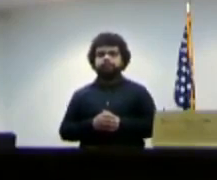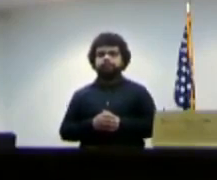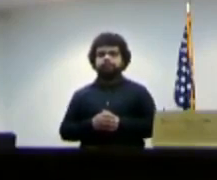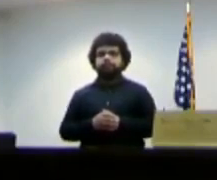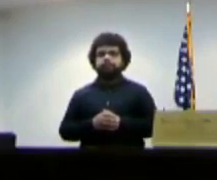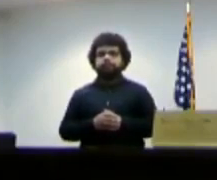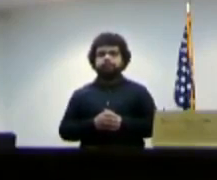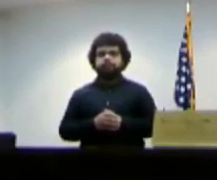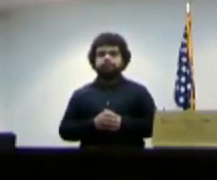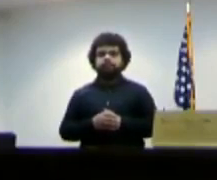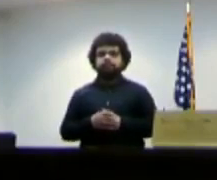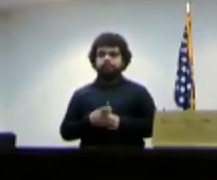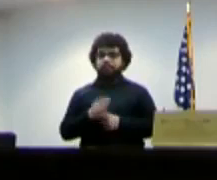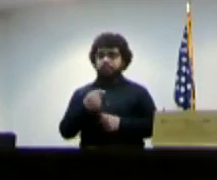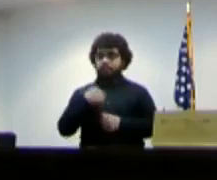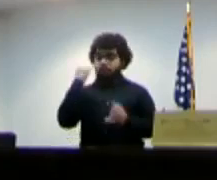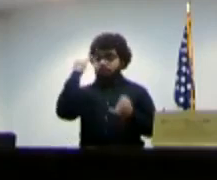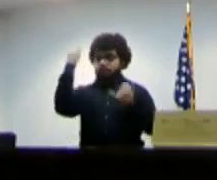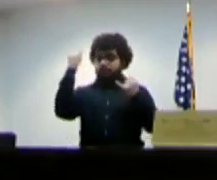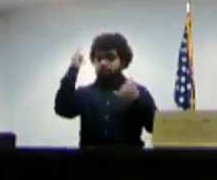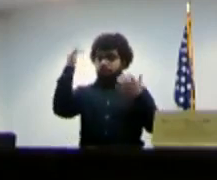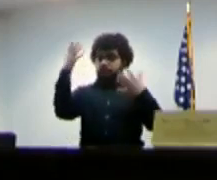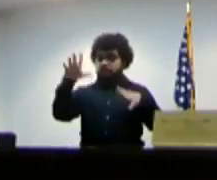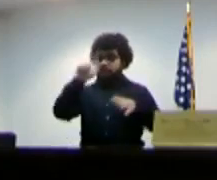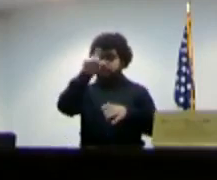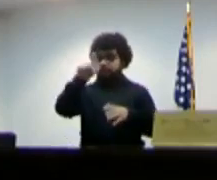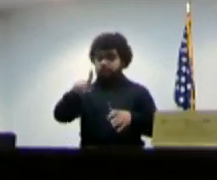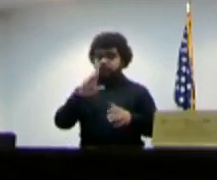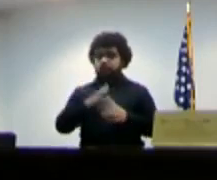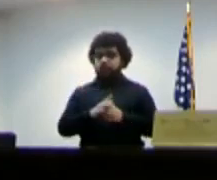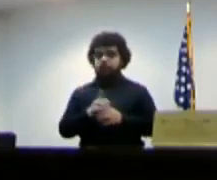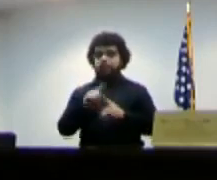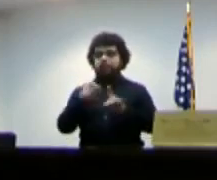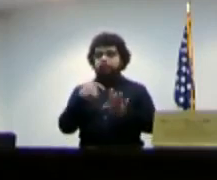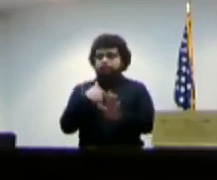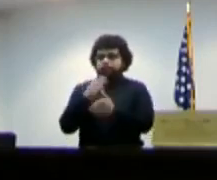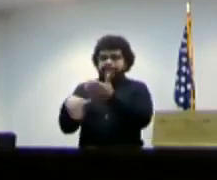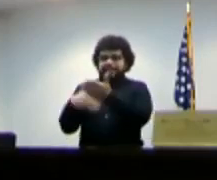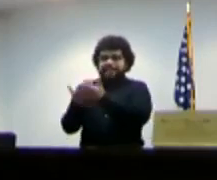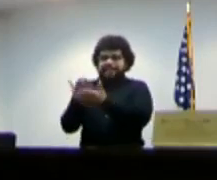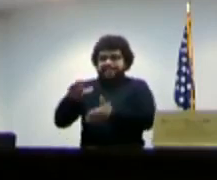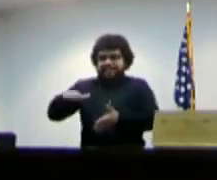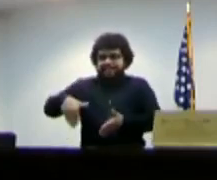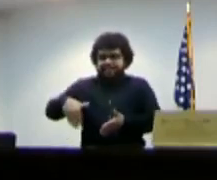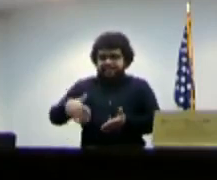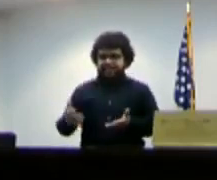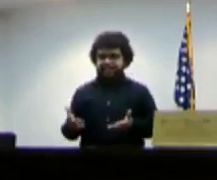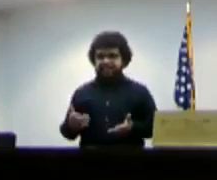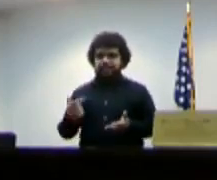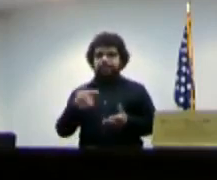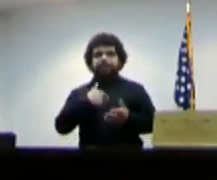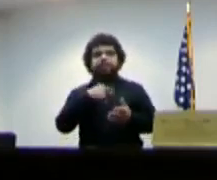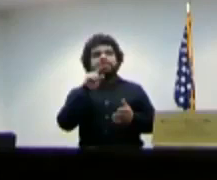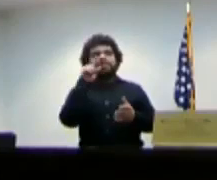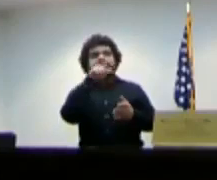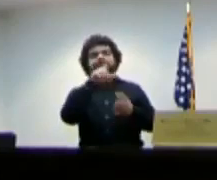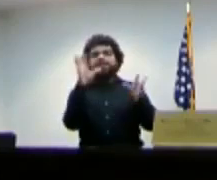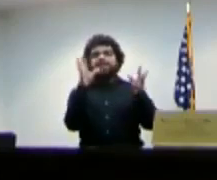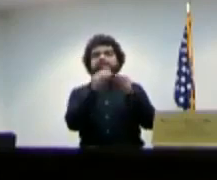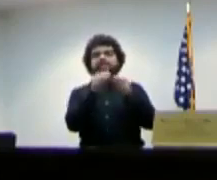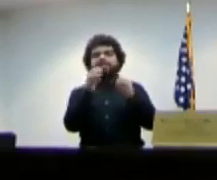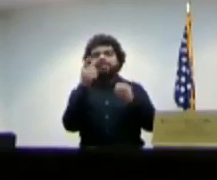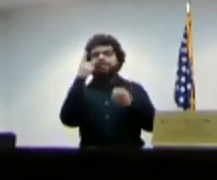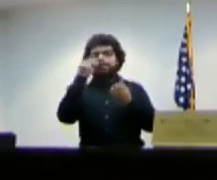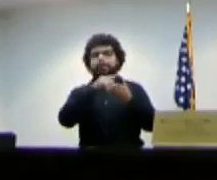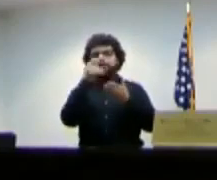me imagino que a lo mejor ya eso se ha preguntado, pero como llegué un poquito tarde, pues estábamos en la vista del proyecto para hacer